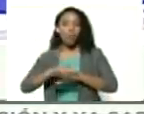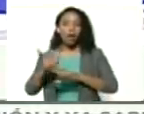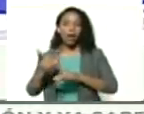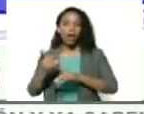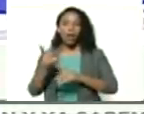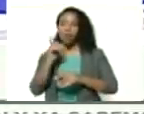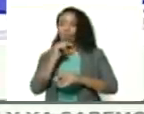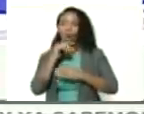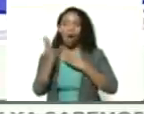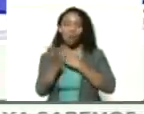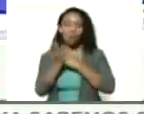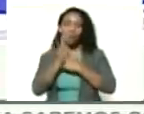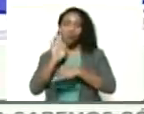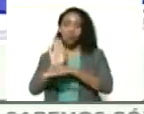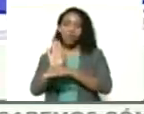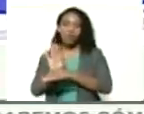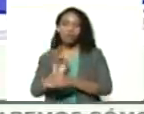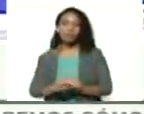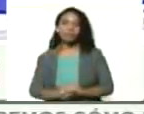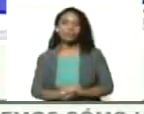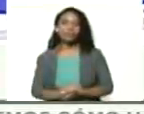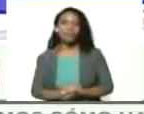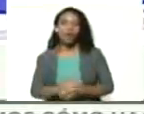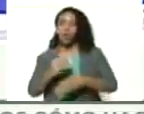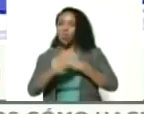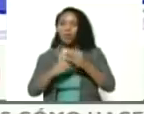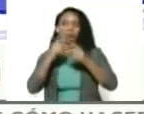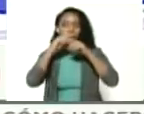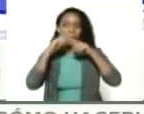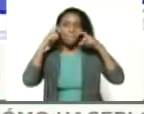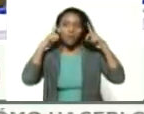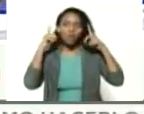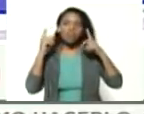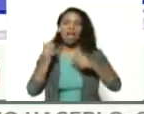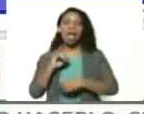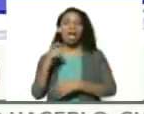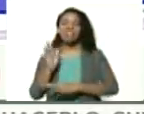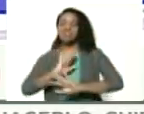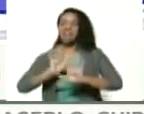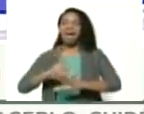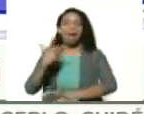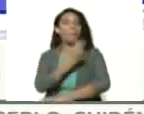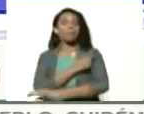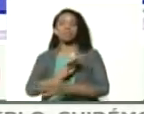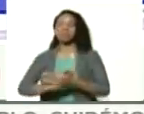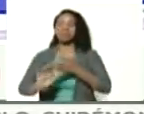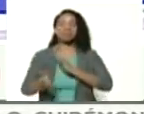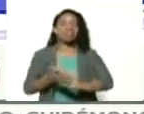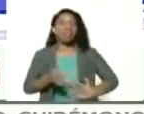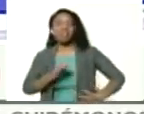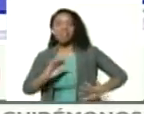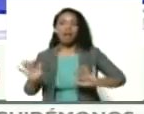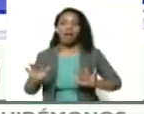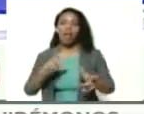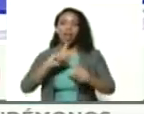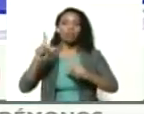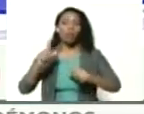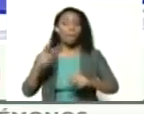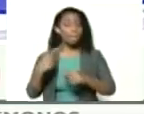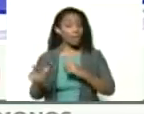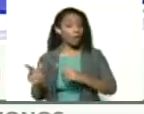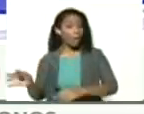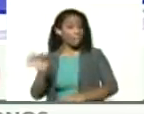descuidado. No usan el tapabocas, se descuidan. No, ya me vacuné. ¿Te vacunaste? Ah, les ha pegado